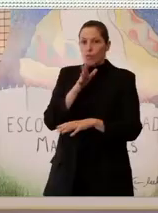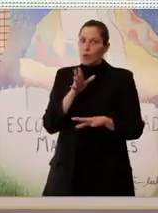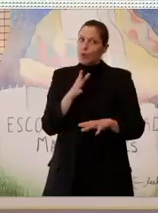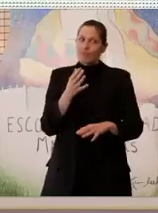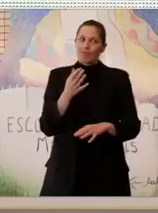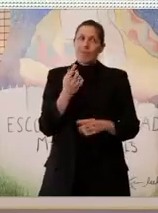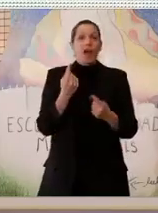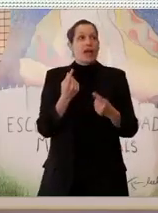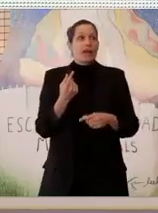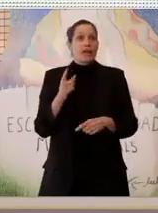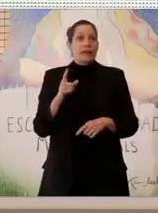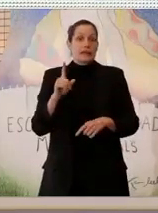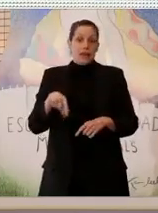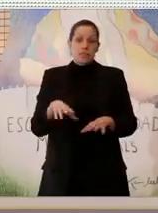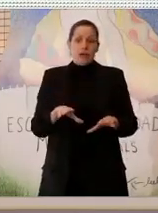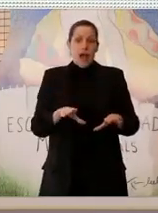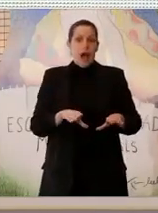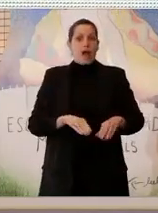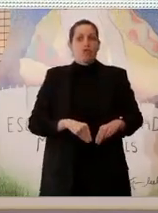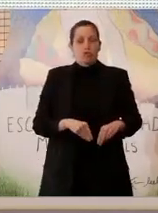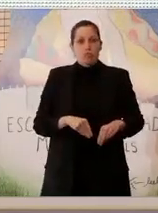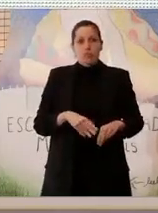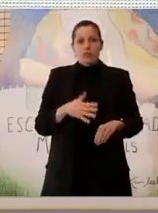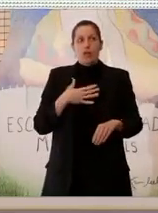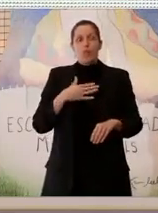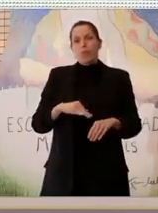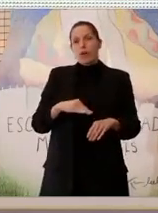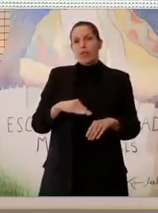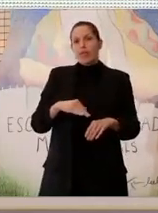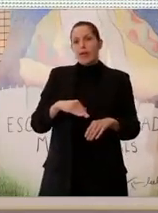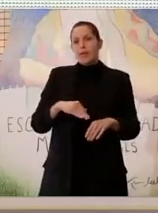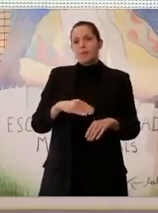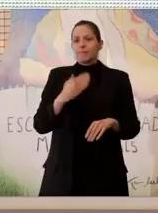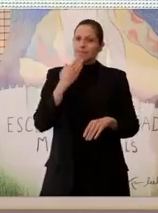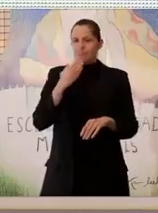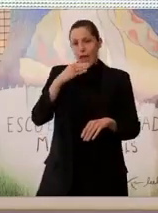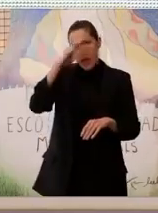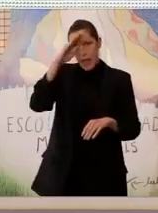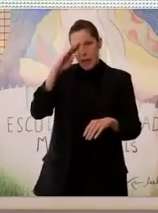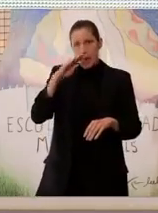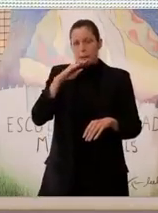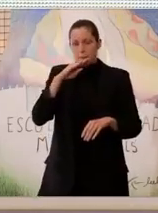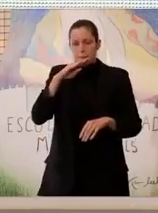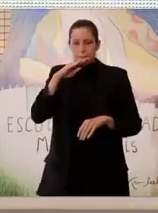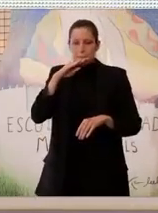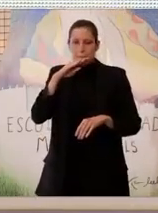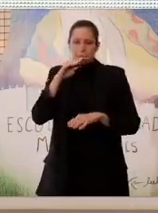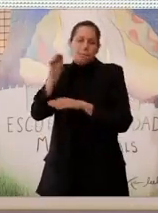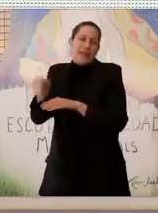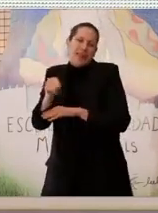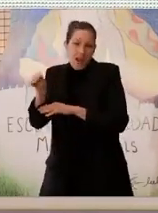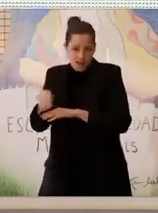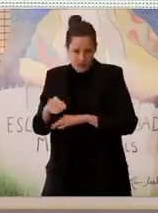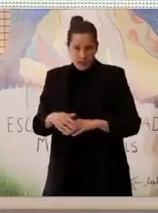que a lo mejor estamos siendo demasiado paternalistas, ¿no?, con estas víctimas de violencia a la hora de... Pero yo creo que no, en la mayoría de las ocasiones cuando se pide por el